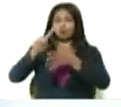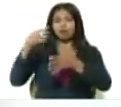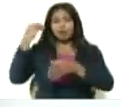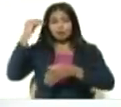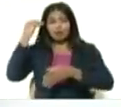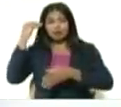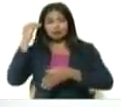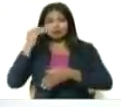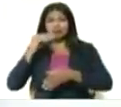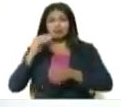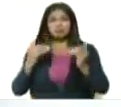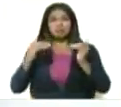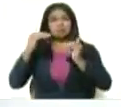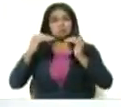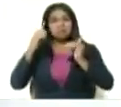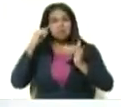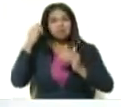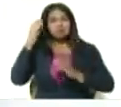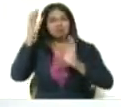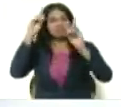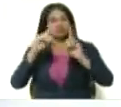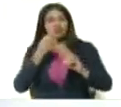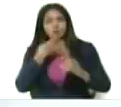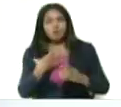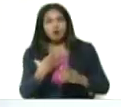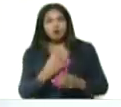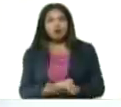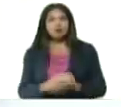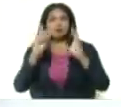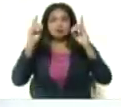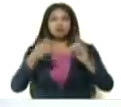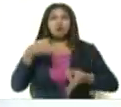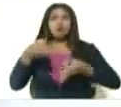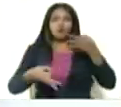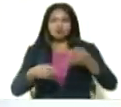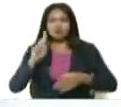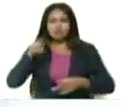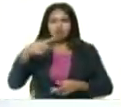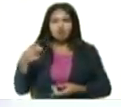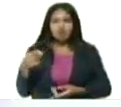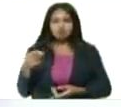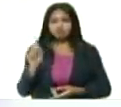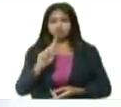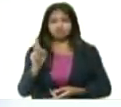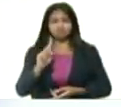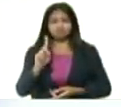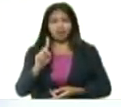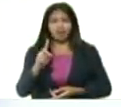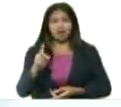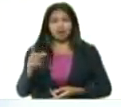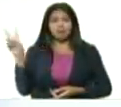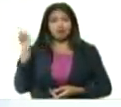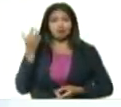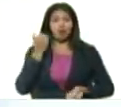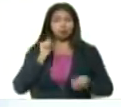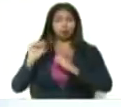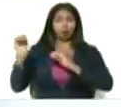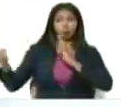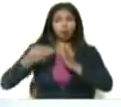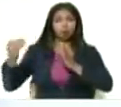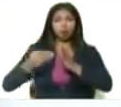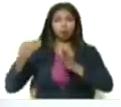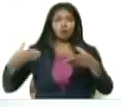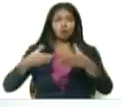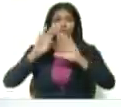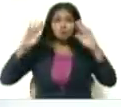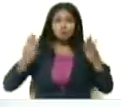una reacción equilibrada? ¿Le parece una reacción justa? No, Venezuela rechaza los ataques contra